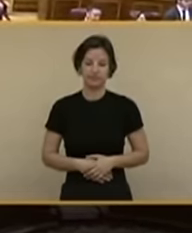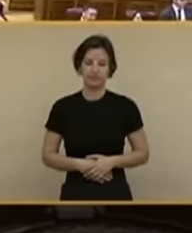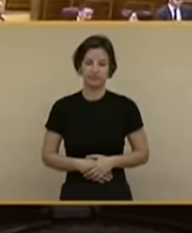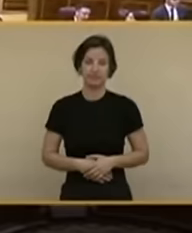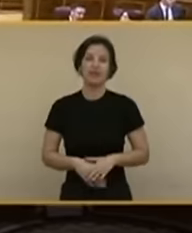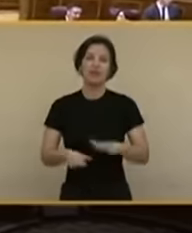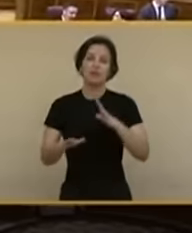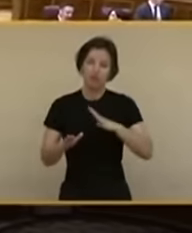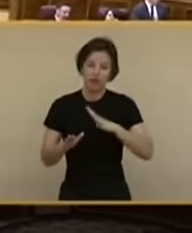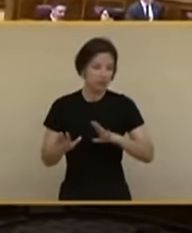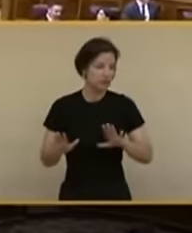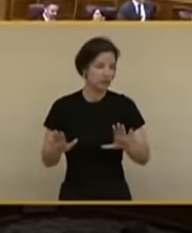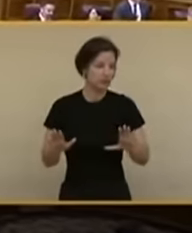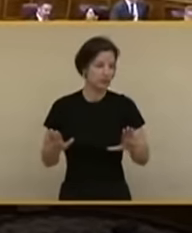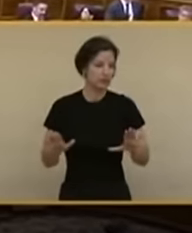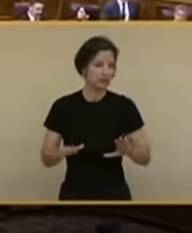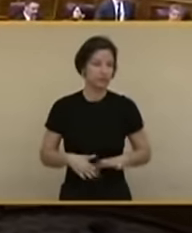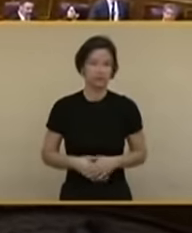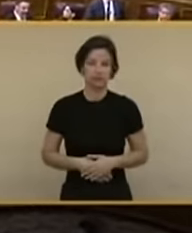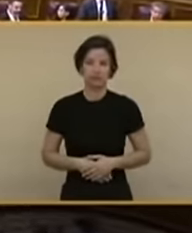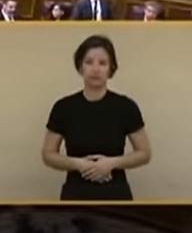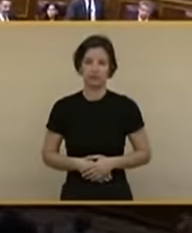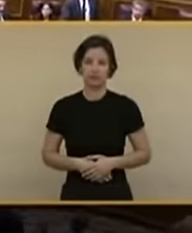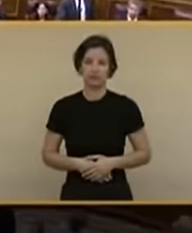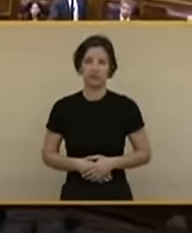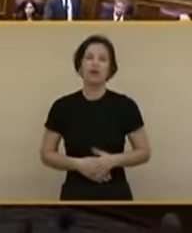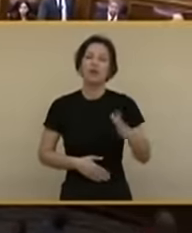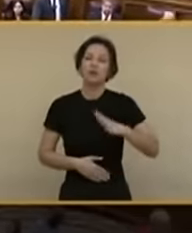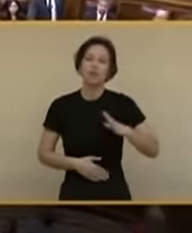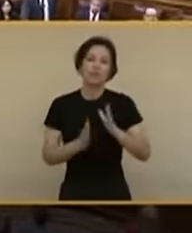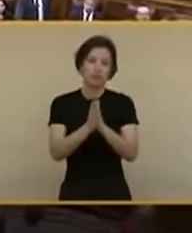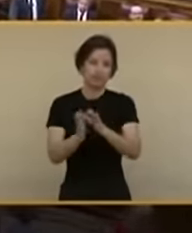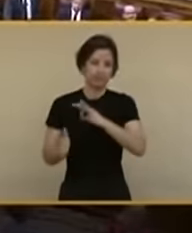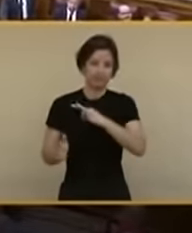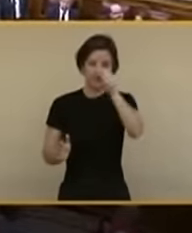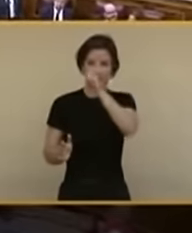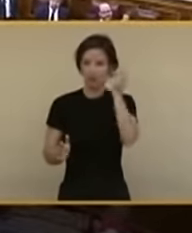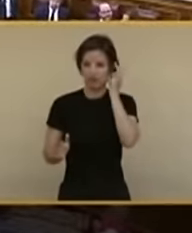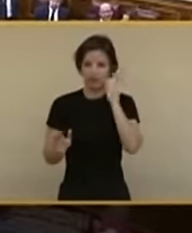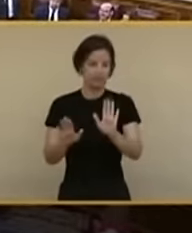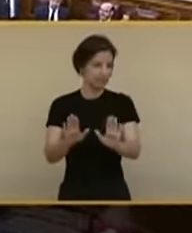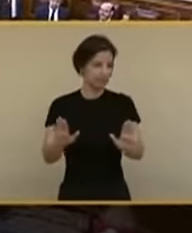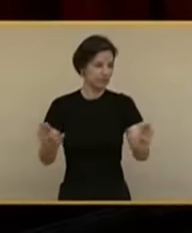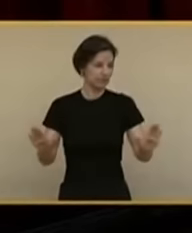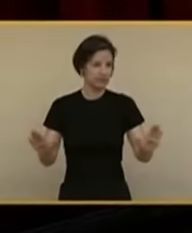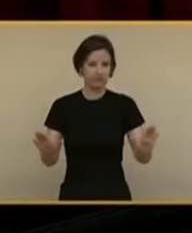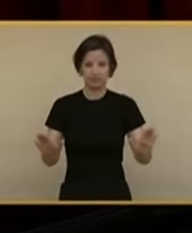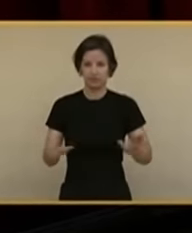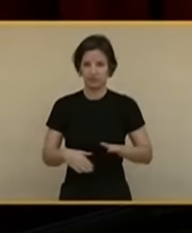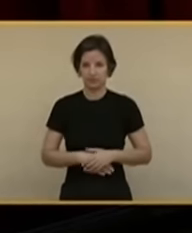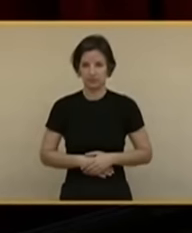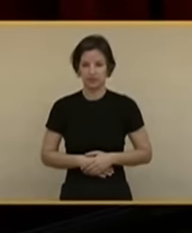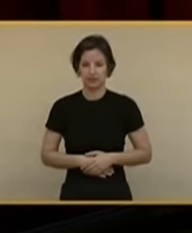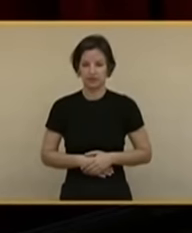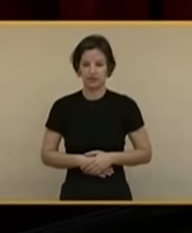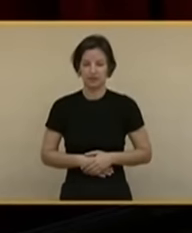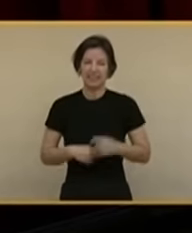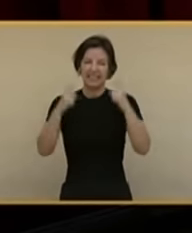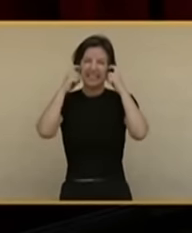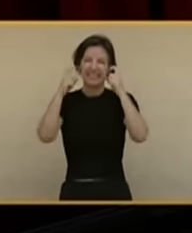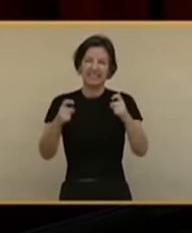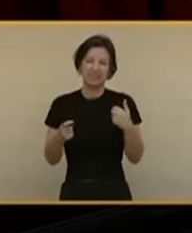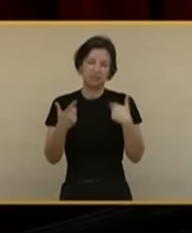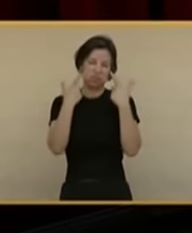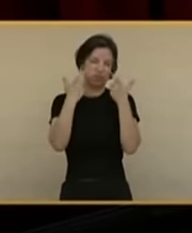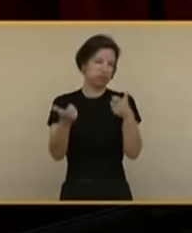por favor por favor por favor señores y señoras intentemos no dar